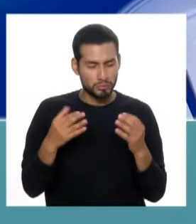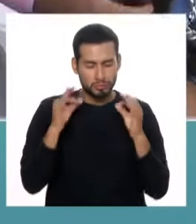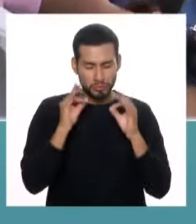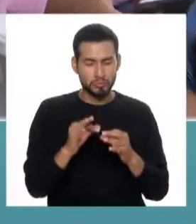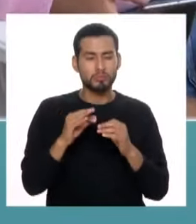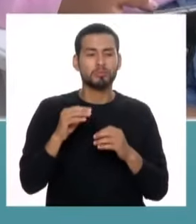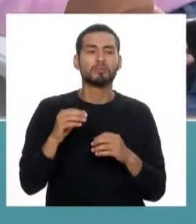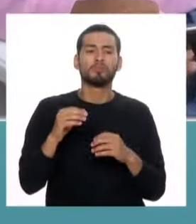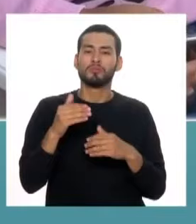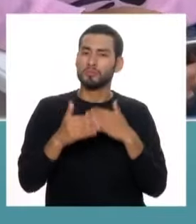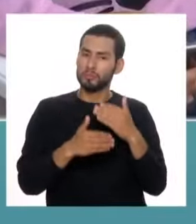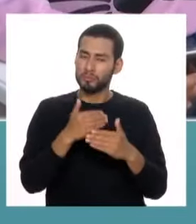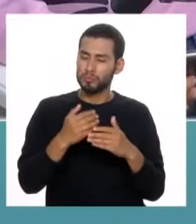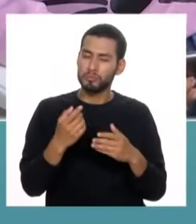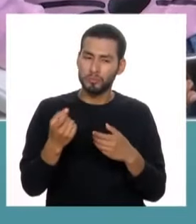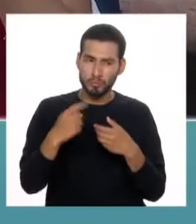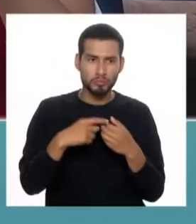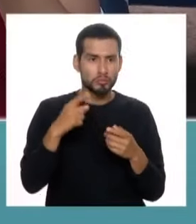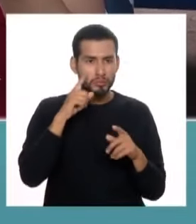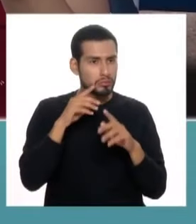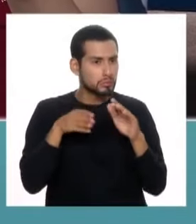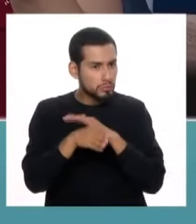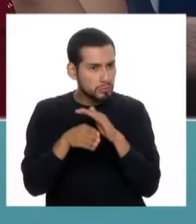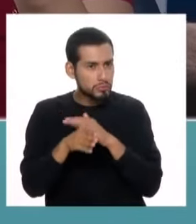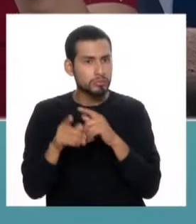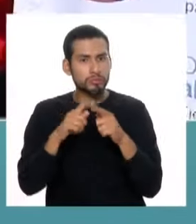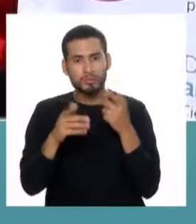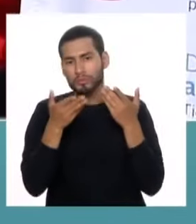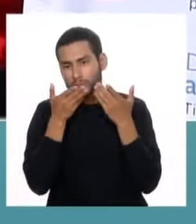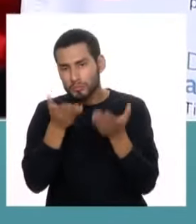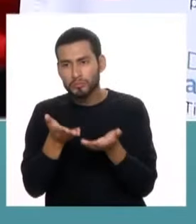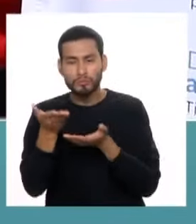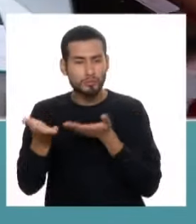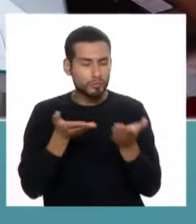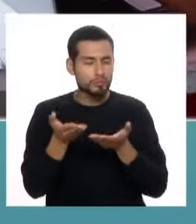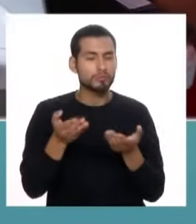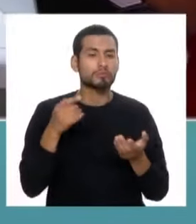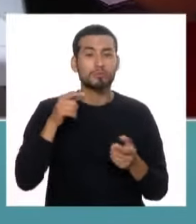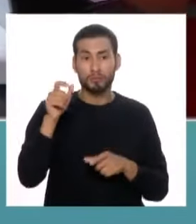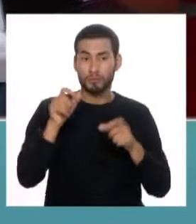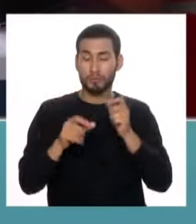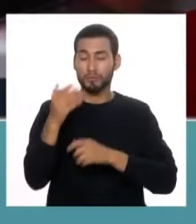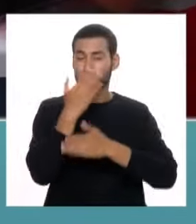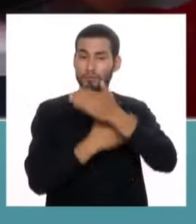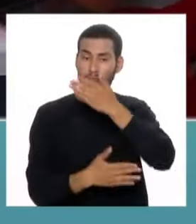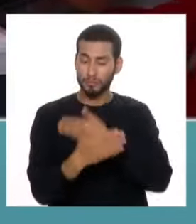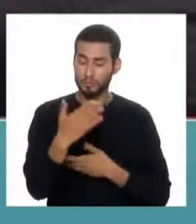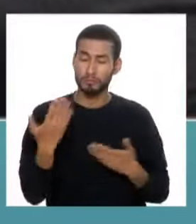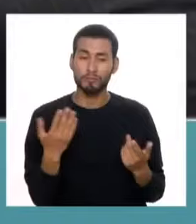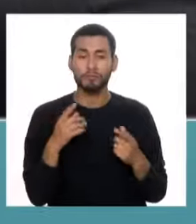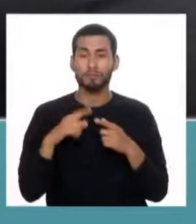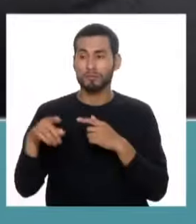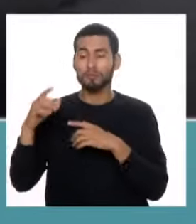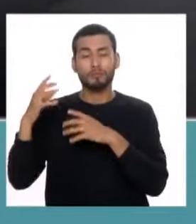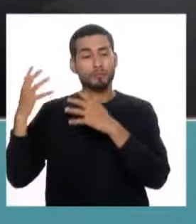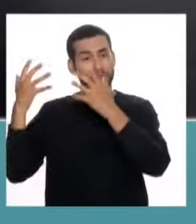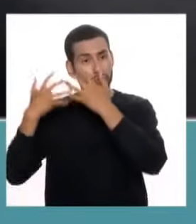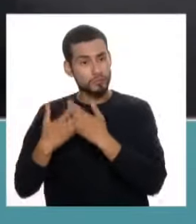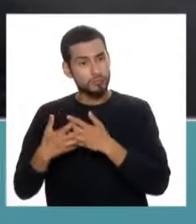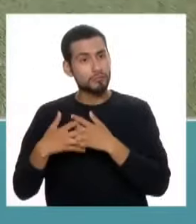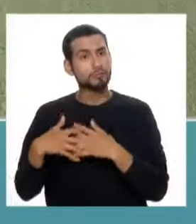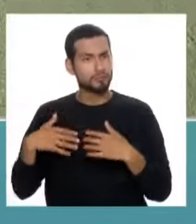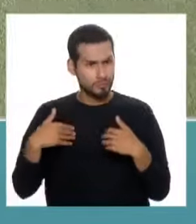estas tareas, para acceder a los servicios, a los beneficios que las personas con discapacidad y las empresas también